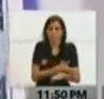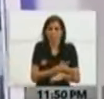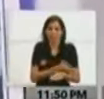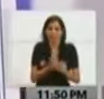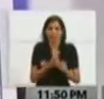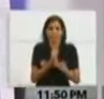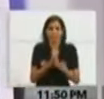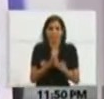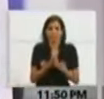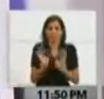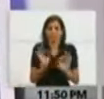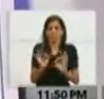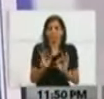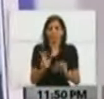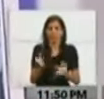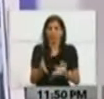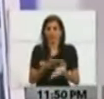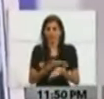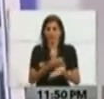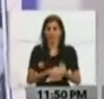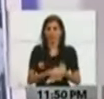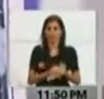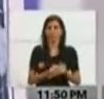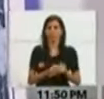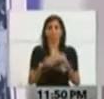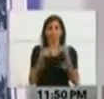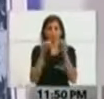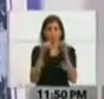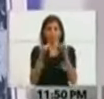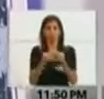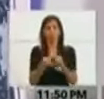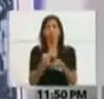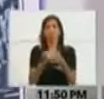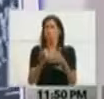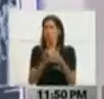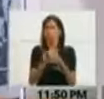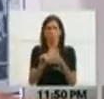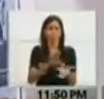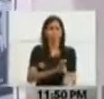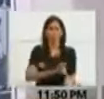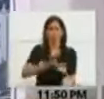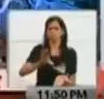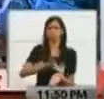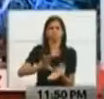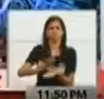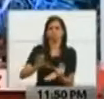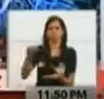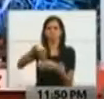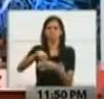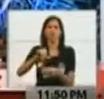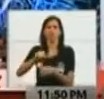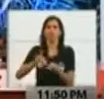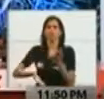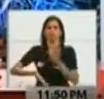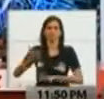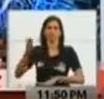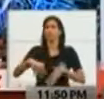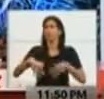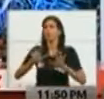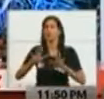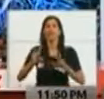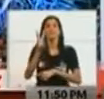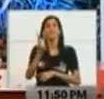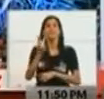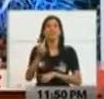Antes de que se diera, sacaron dólares de todo tipo y vino el Viernes Negro. Puesto el nombre por ellos, ¿no?